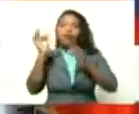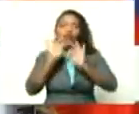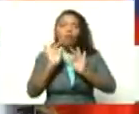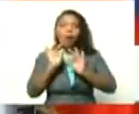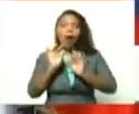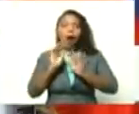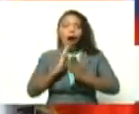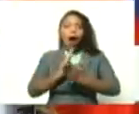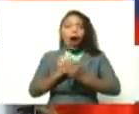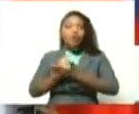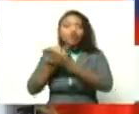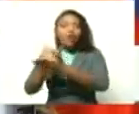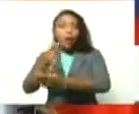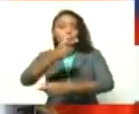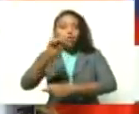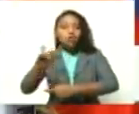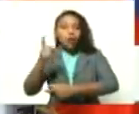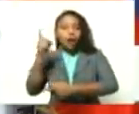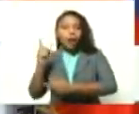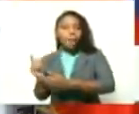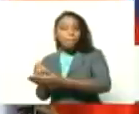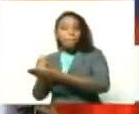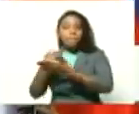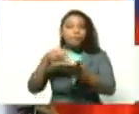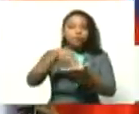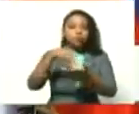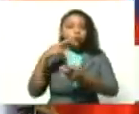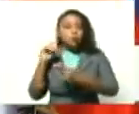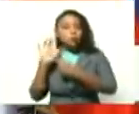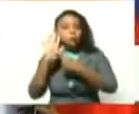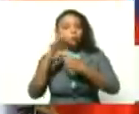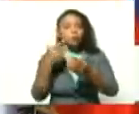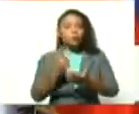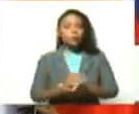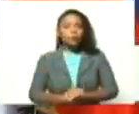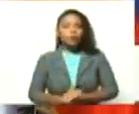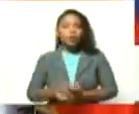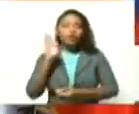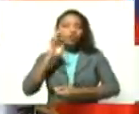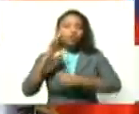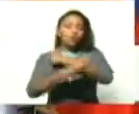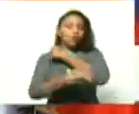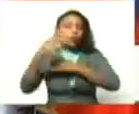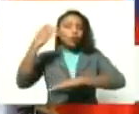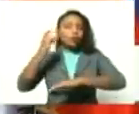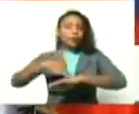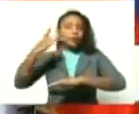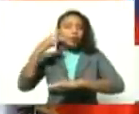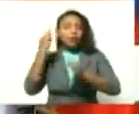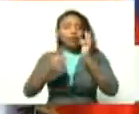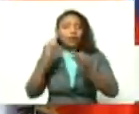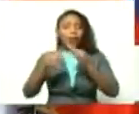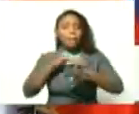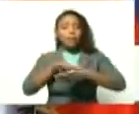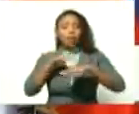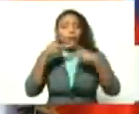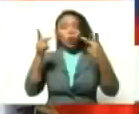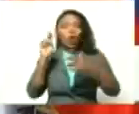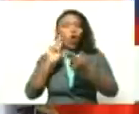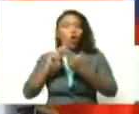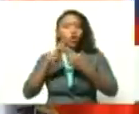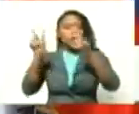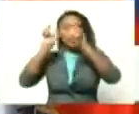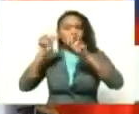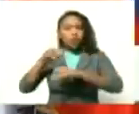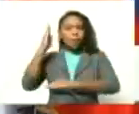favorecer a la persona que va a ser presentada. Corrupción propia agravada. El fiscal del Ministerio Público, que conoce una investigación